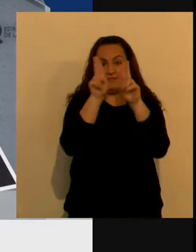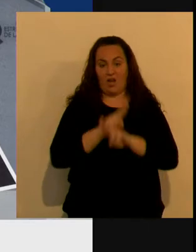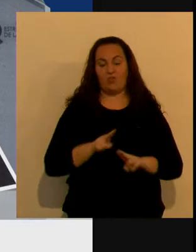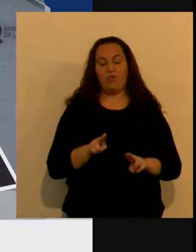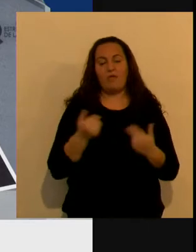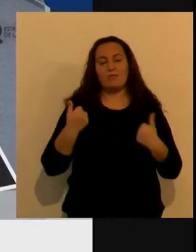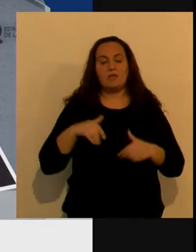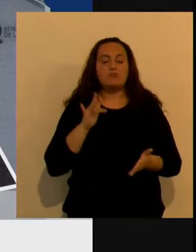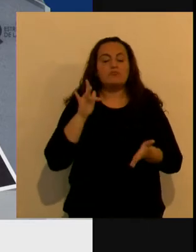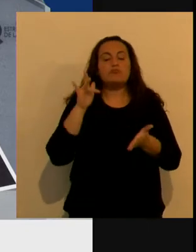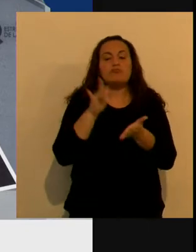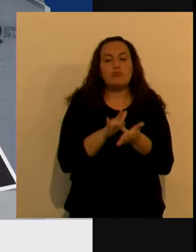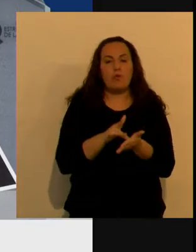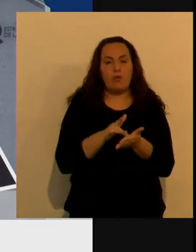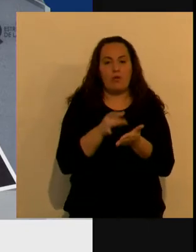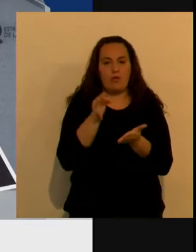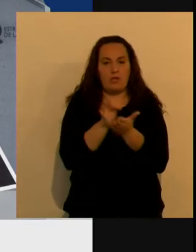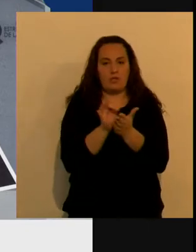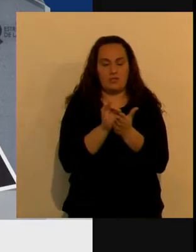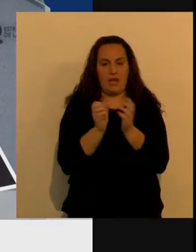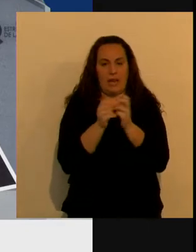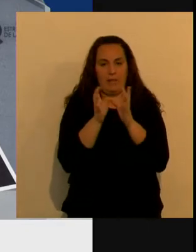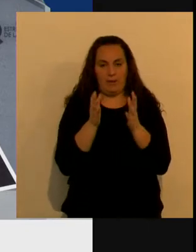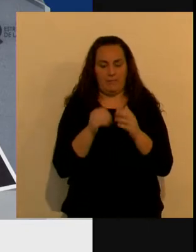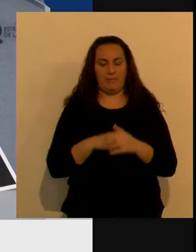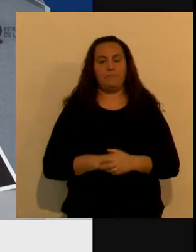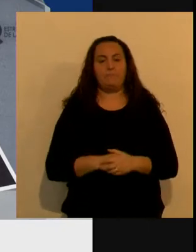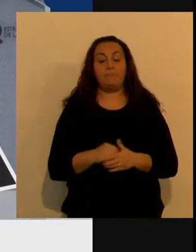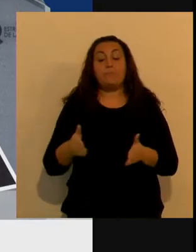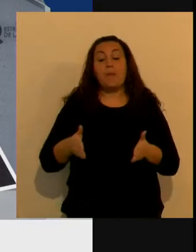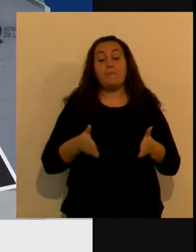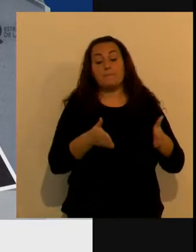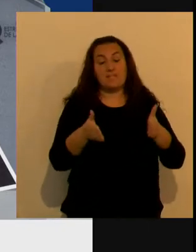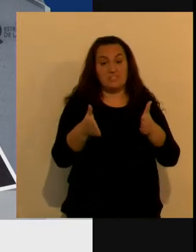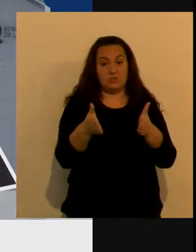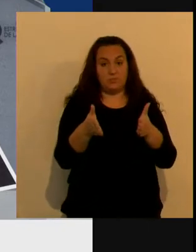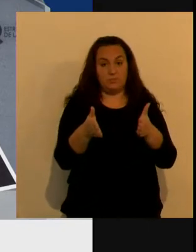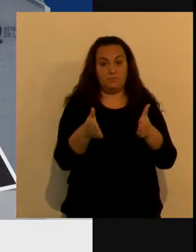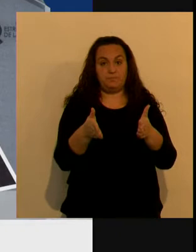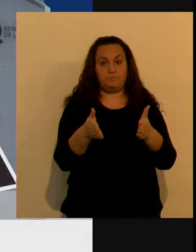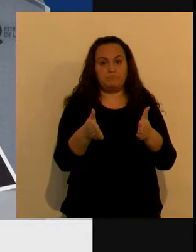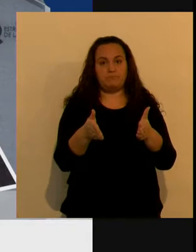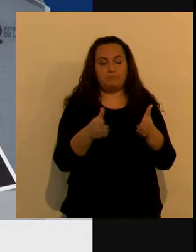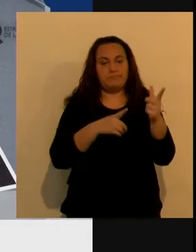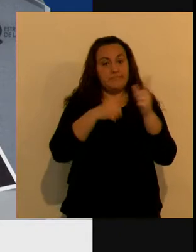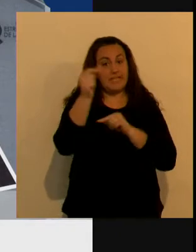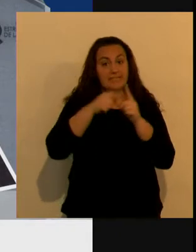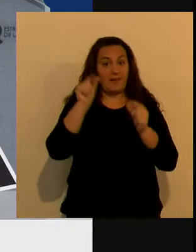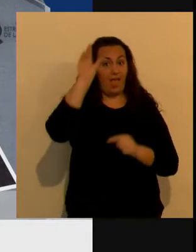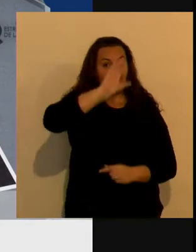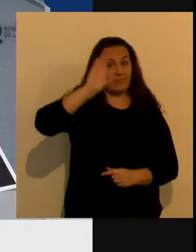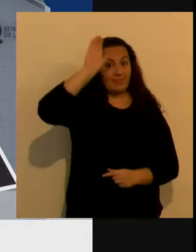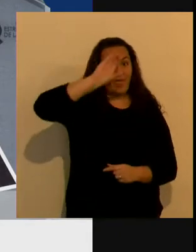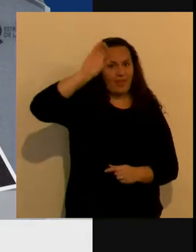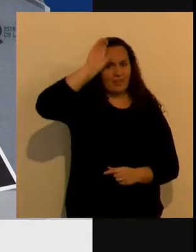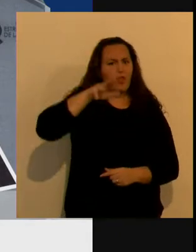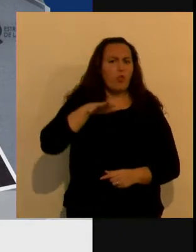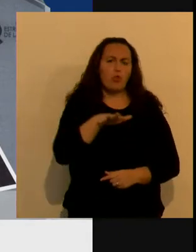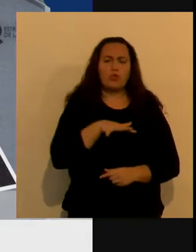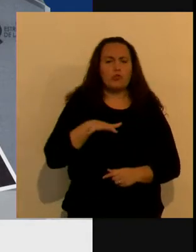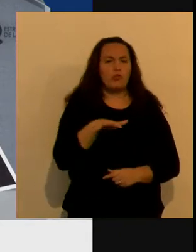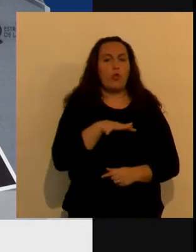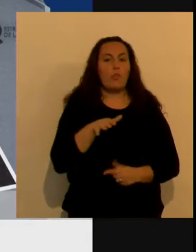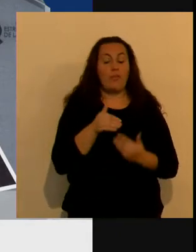hayan visitado nuestra isla. Dicho paseo de las estrellas de la ciencia se ubicará en